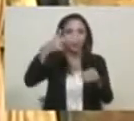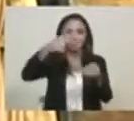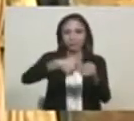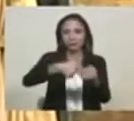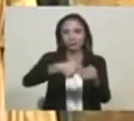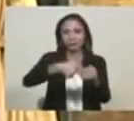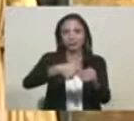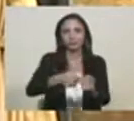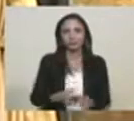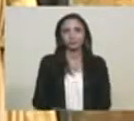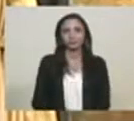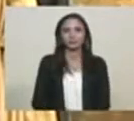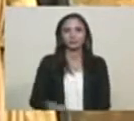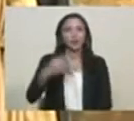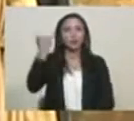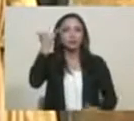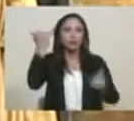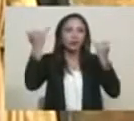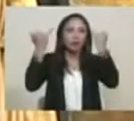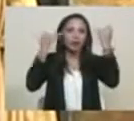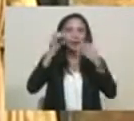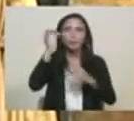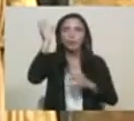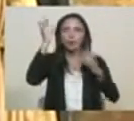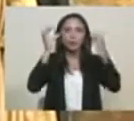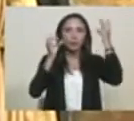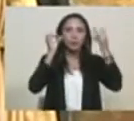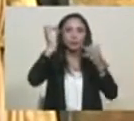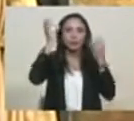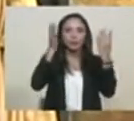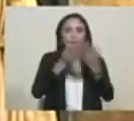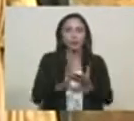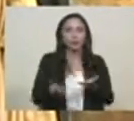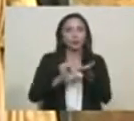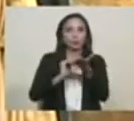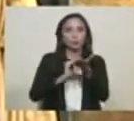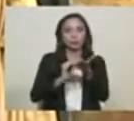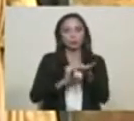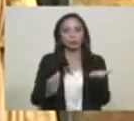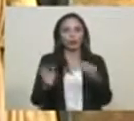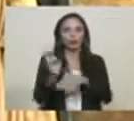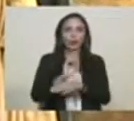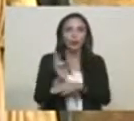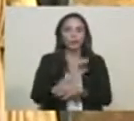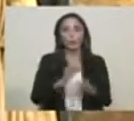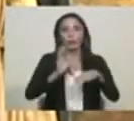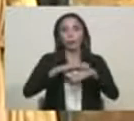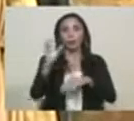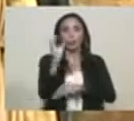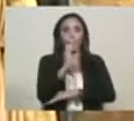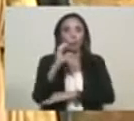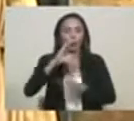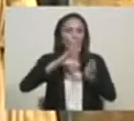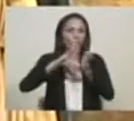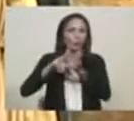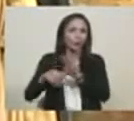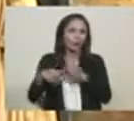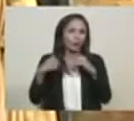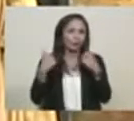tuvimos que estar pensando tenemos que crear esto para liberarnos de las mafias de las drogas de colombia